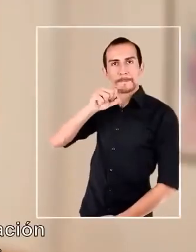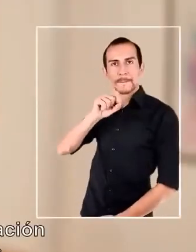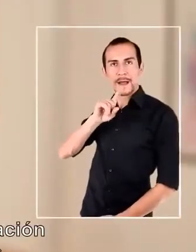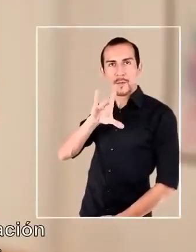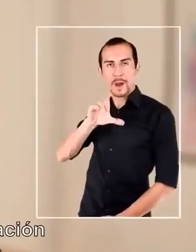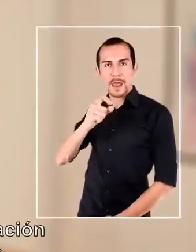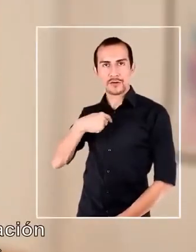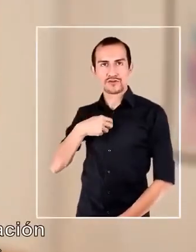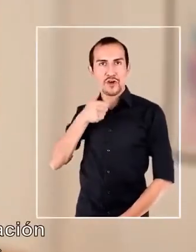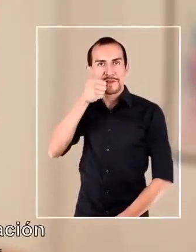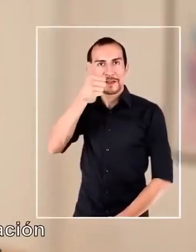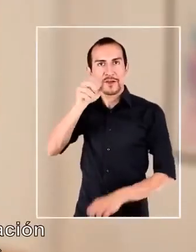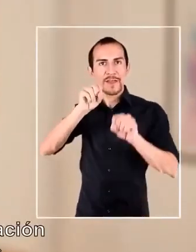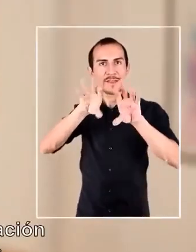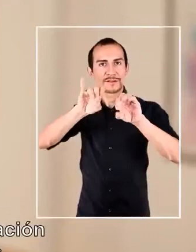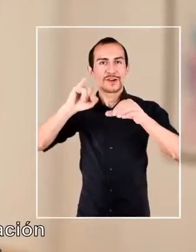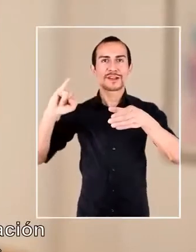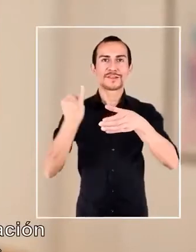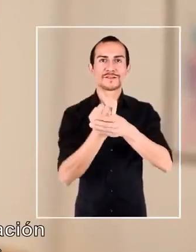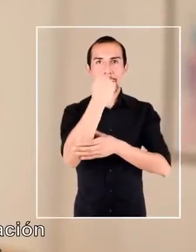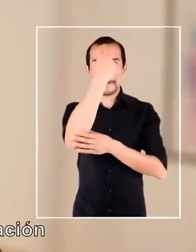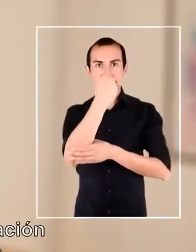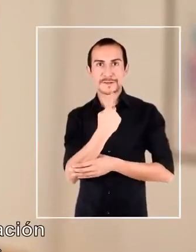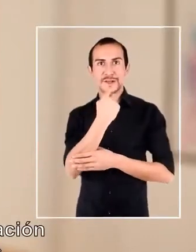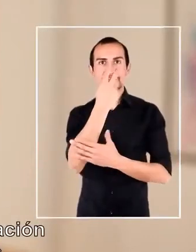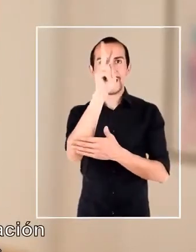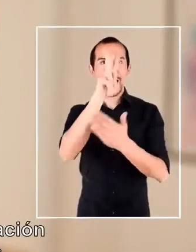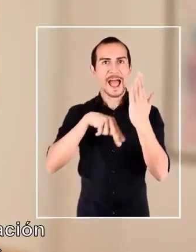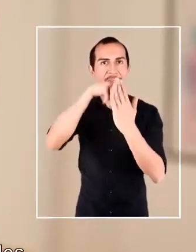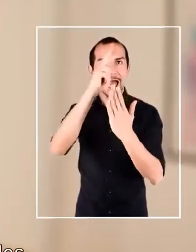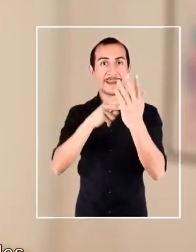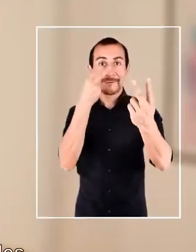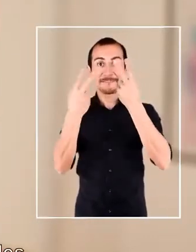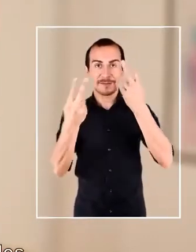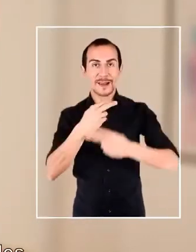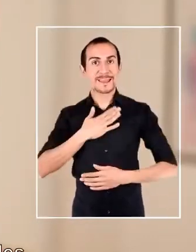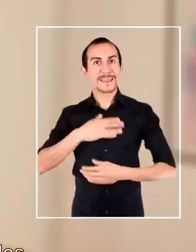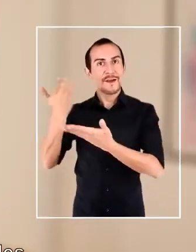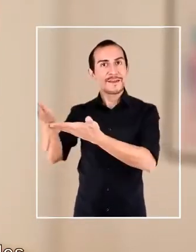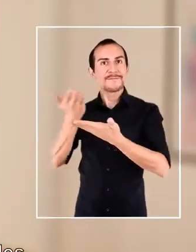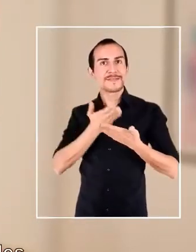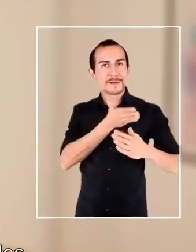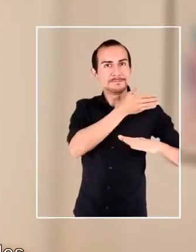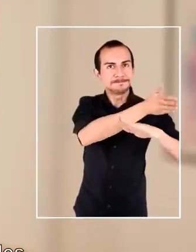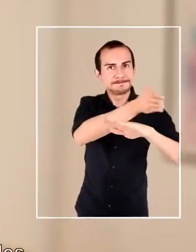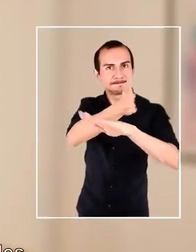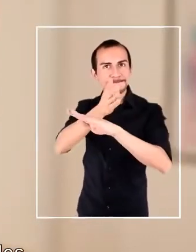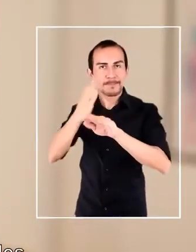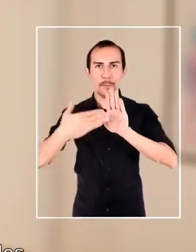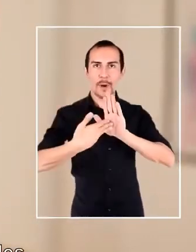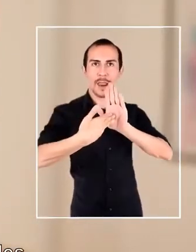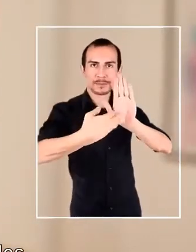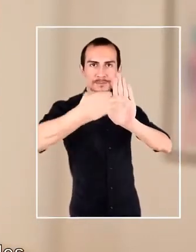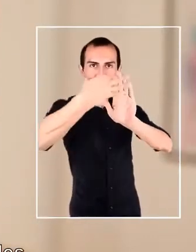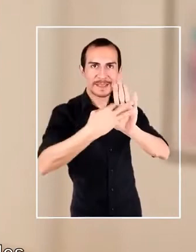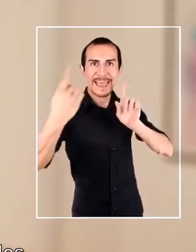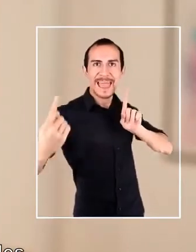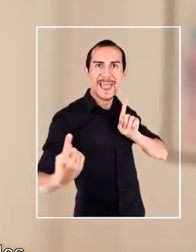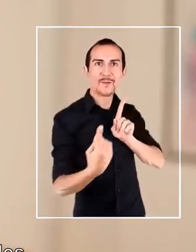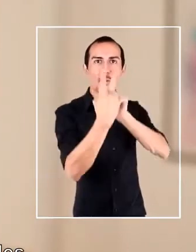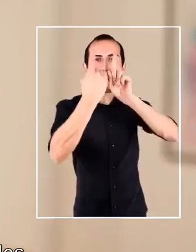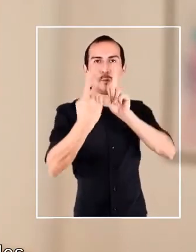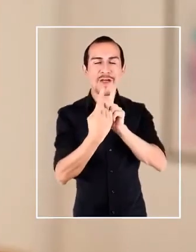Soy Paula Caballería, directora de Educación e Inclusión del Museo de Artes Visuales, y les quiero invitar a un recorrido por la exposición